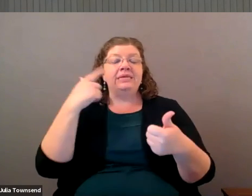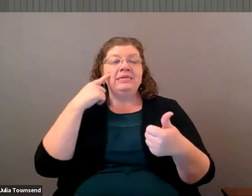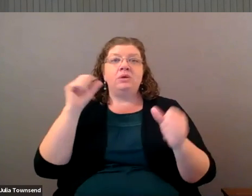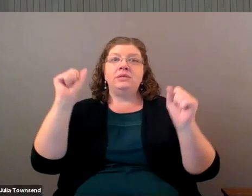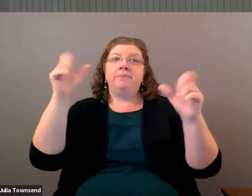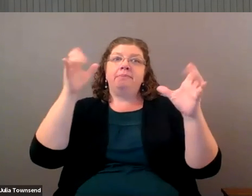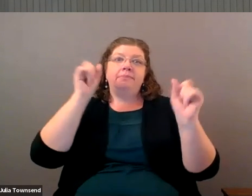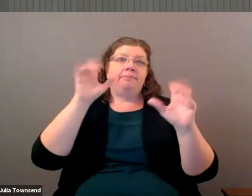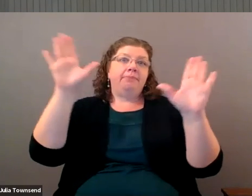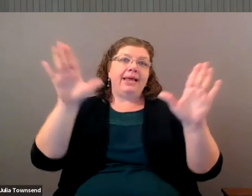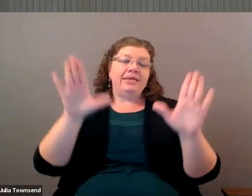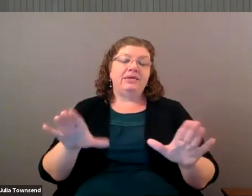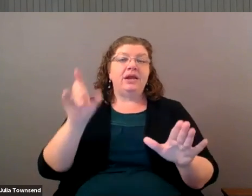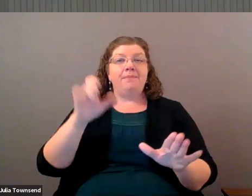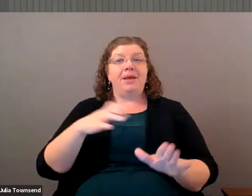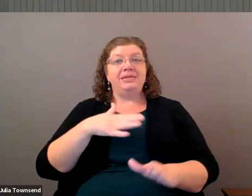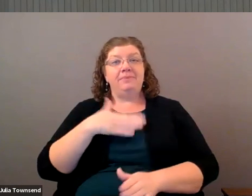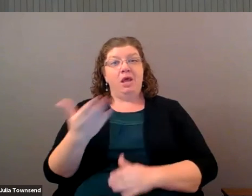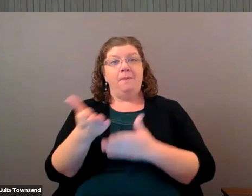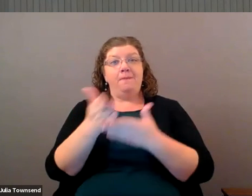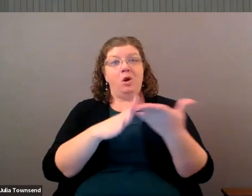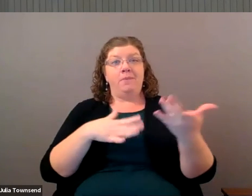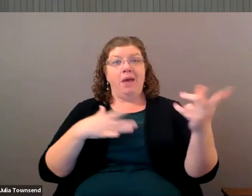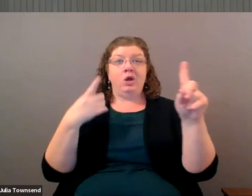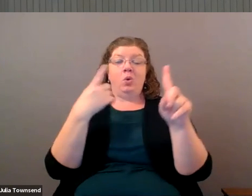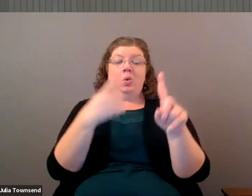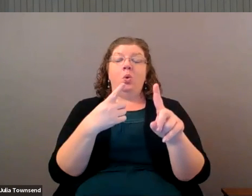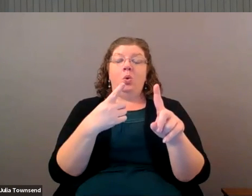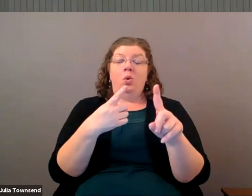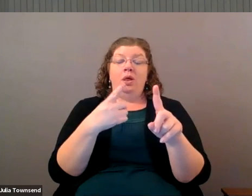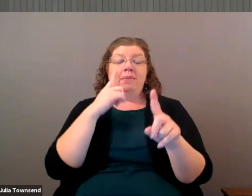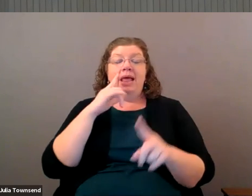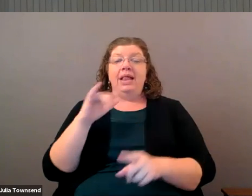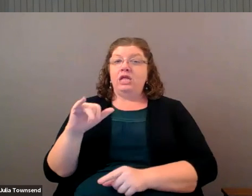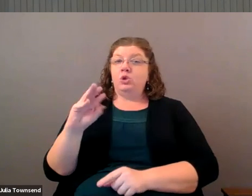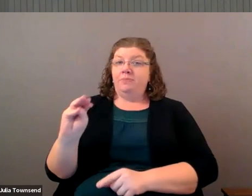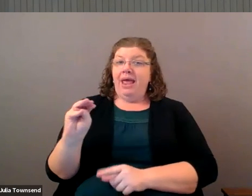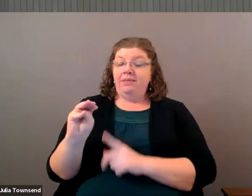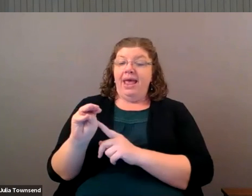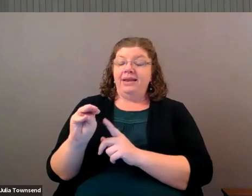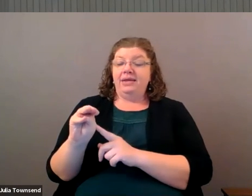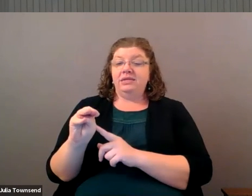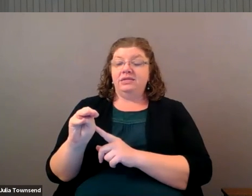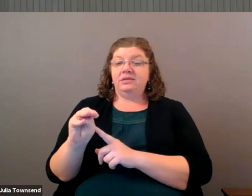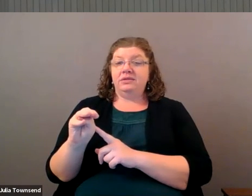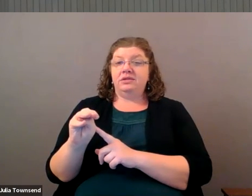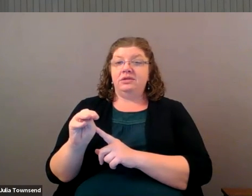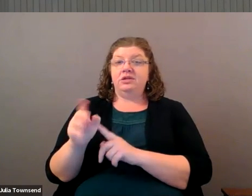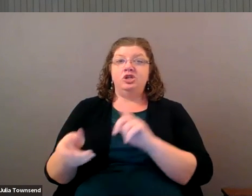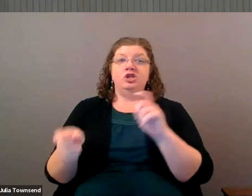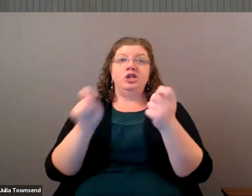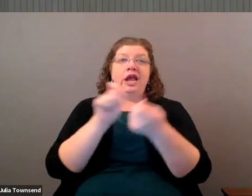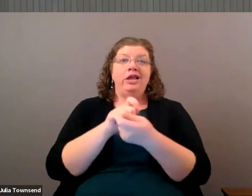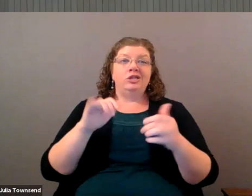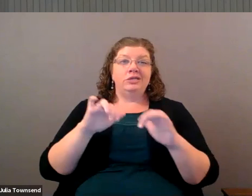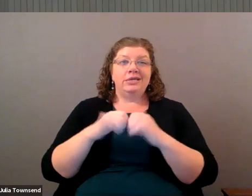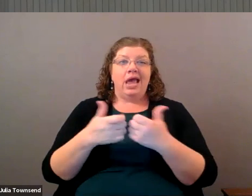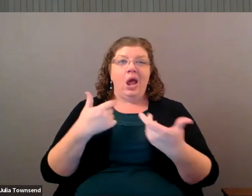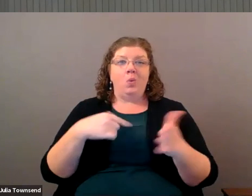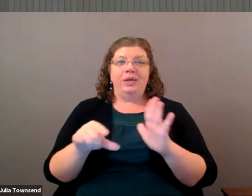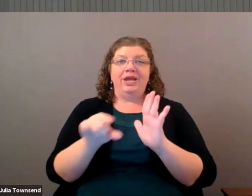obviamente debo admitir que parte de mi meta sería que las matemáticas ilustrativas cambien la forma en que nosotros